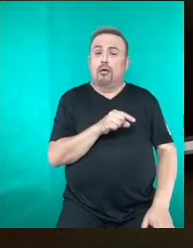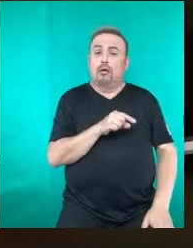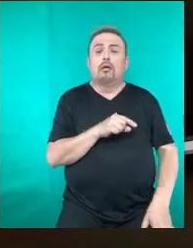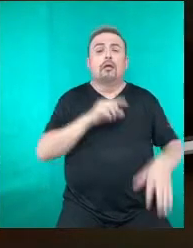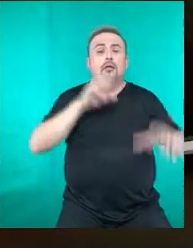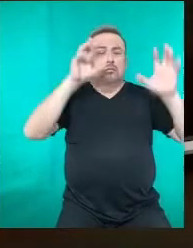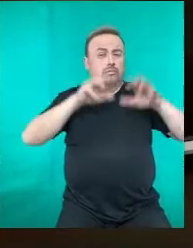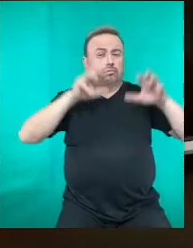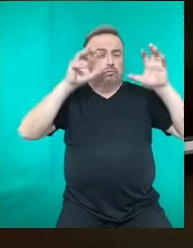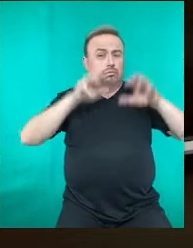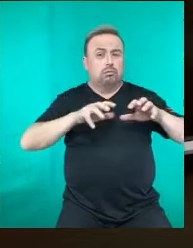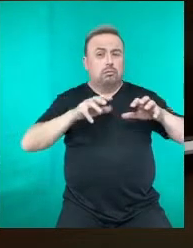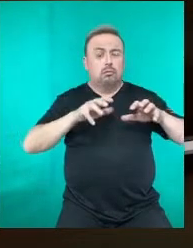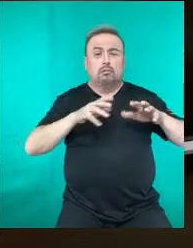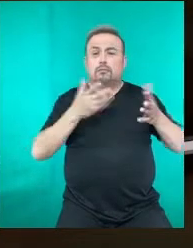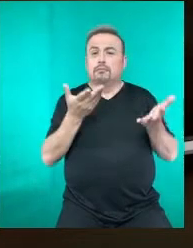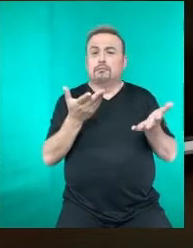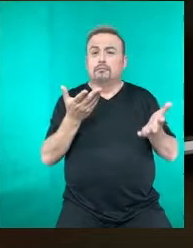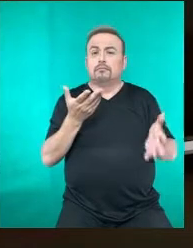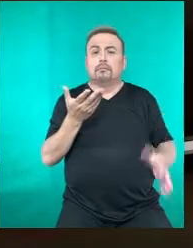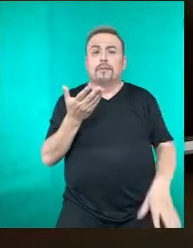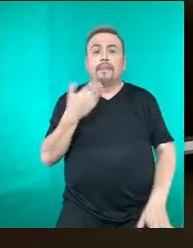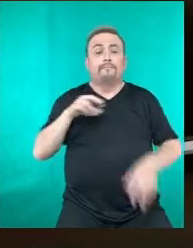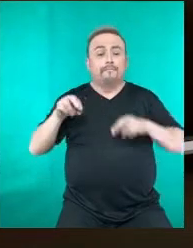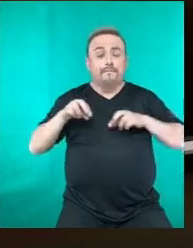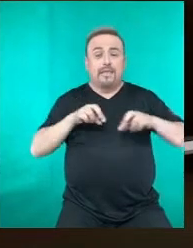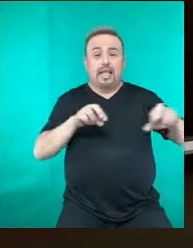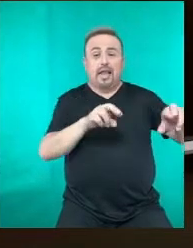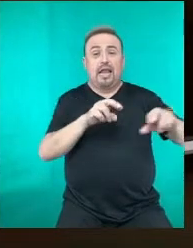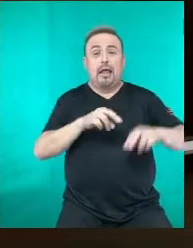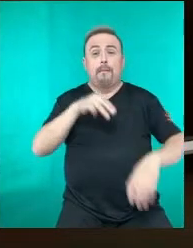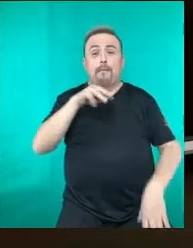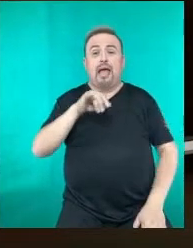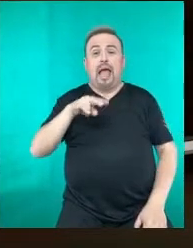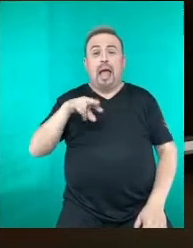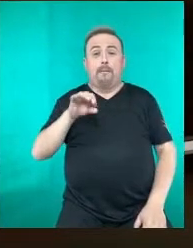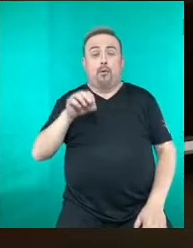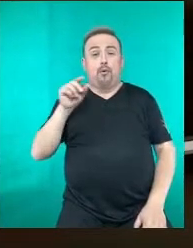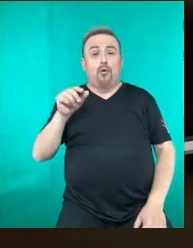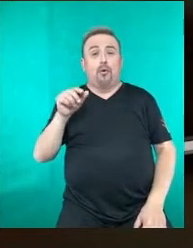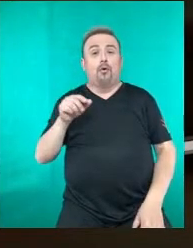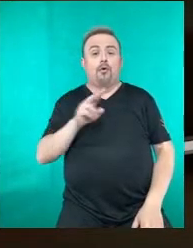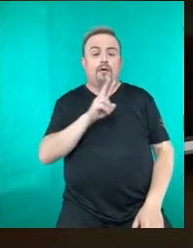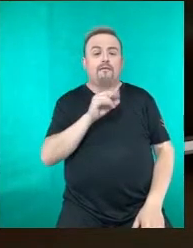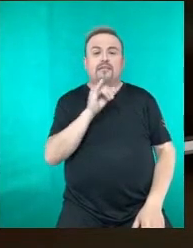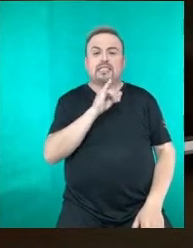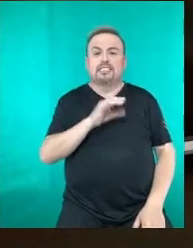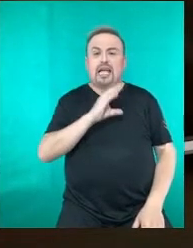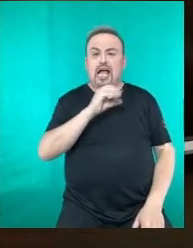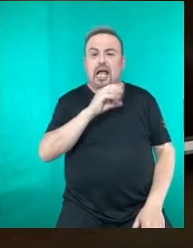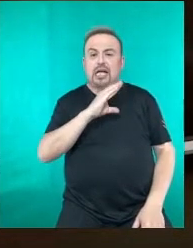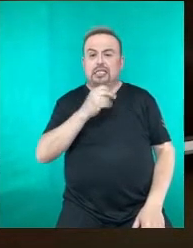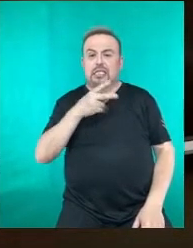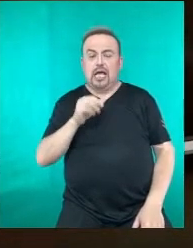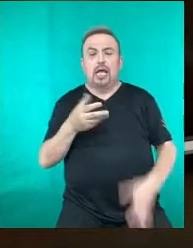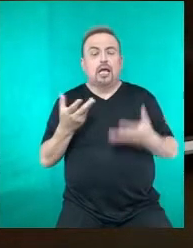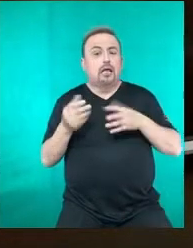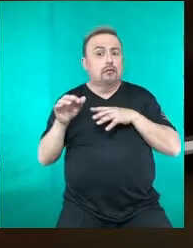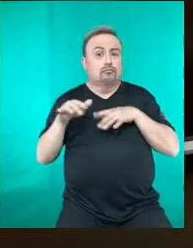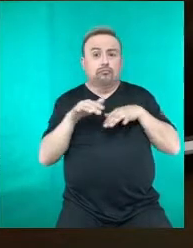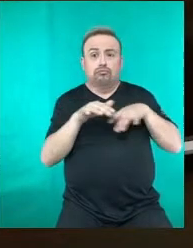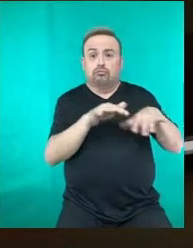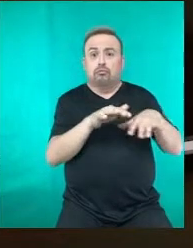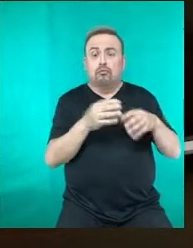acá y el río Maipo, que es la principal fuente de las Vizcachas, muchas veces tenía agua con